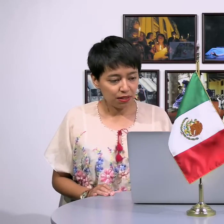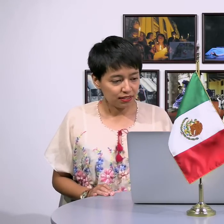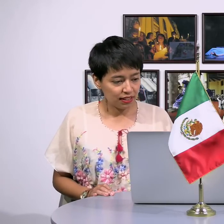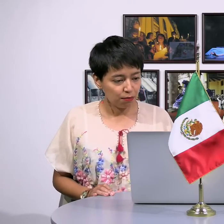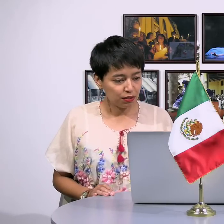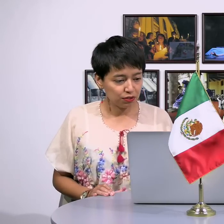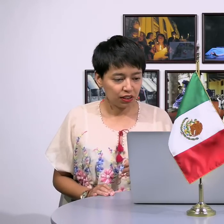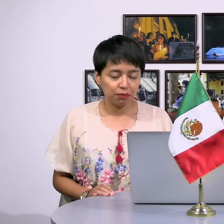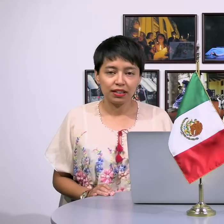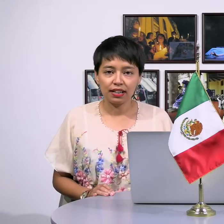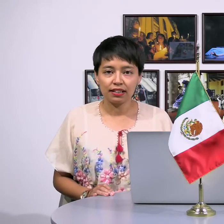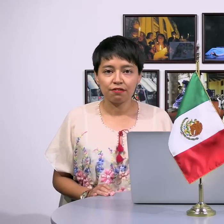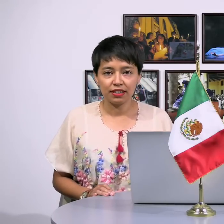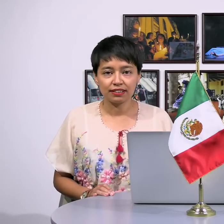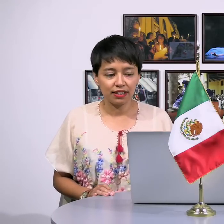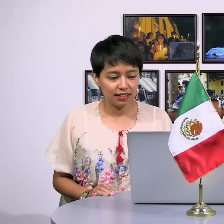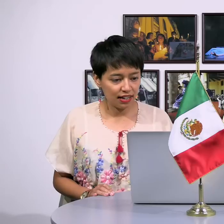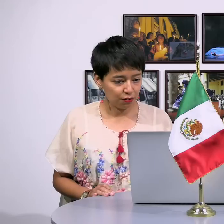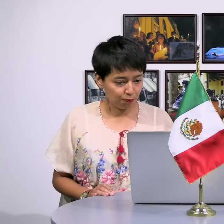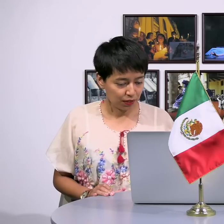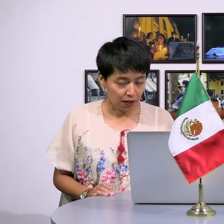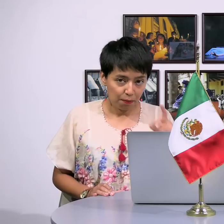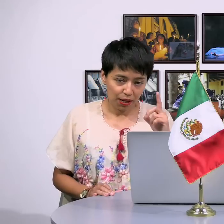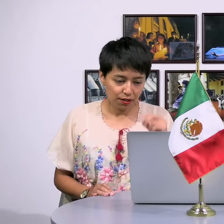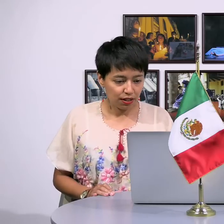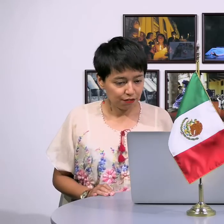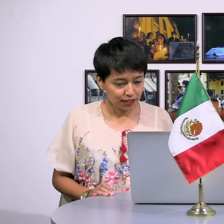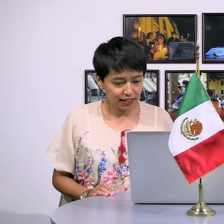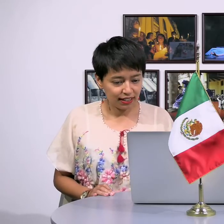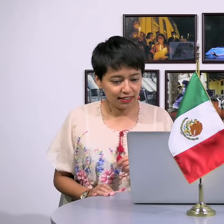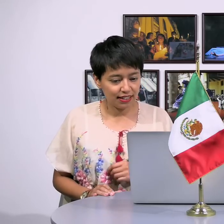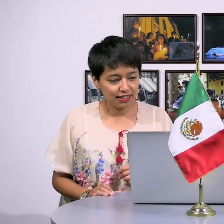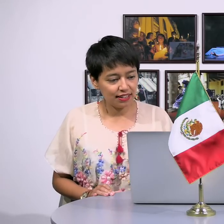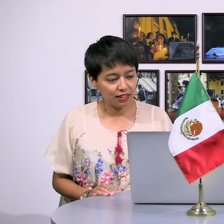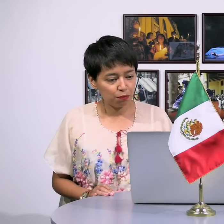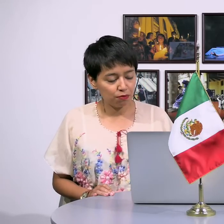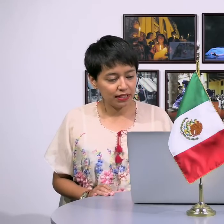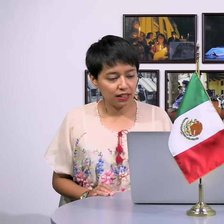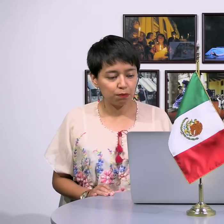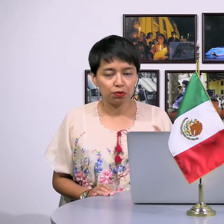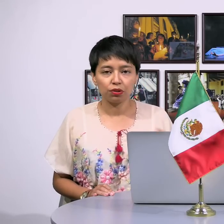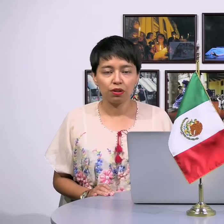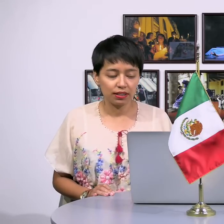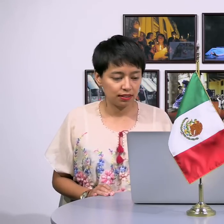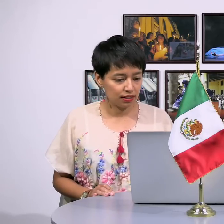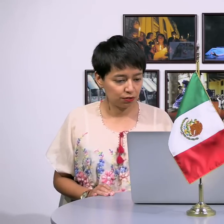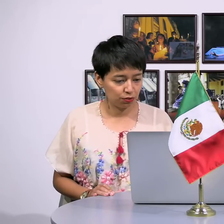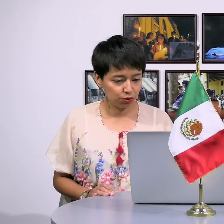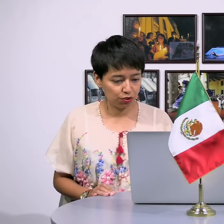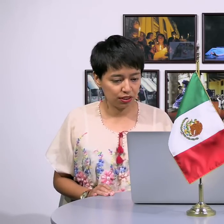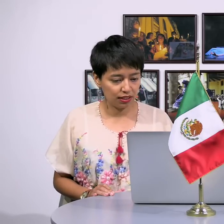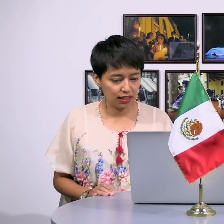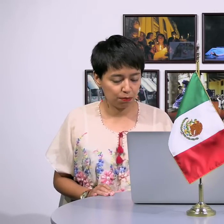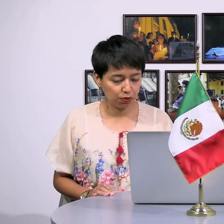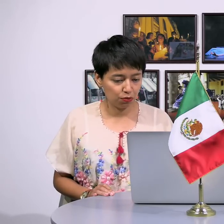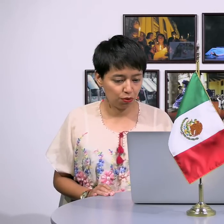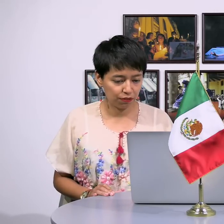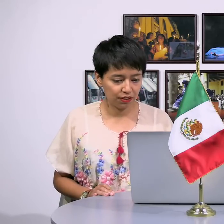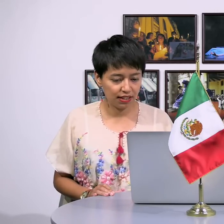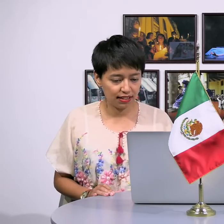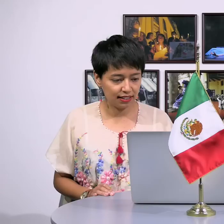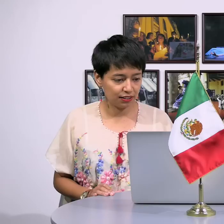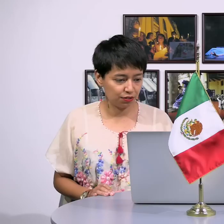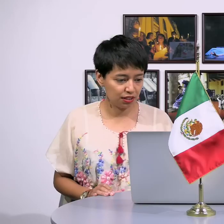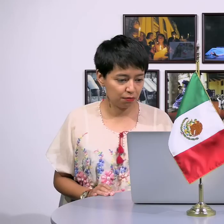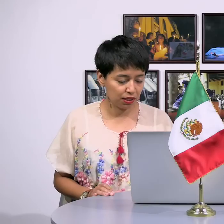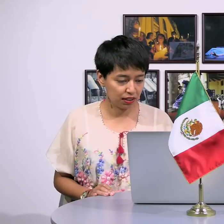fue nada más y nada menos que Miguel Ángel Félix Gallardo. Pero la Fiscalía General de la República impugnó esta resolución dictada por un